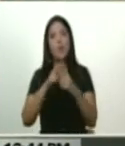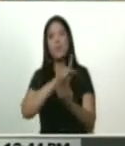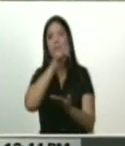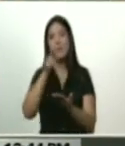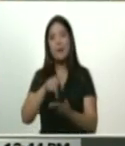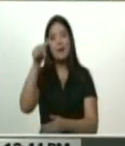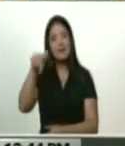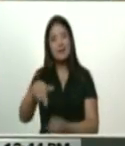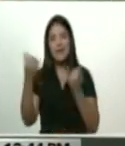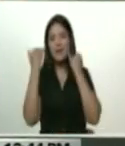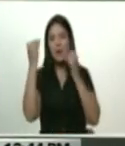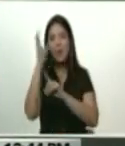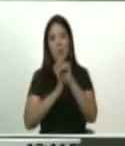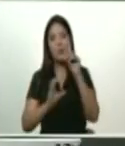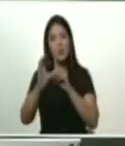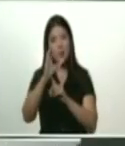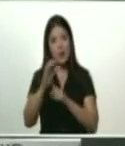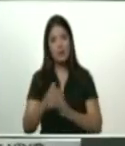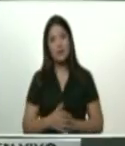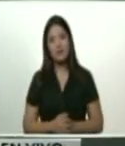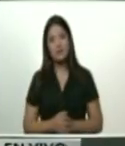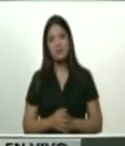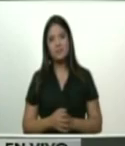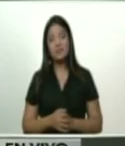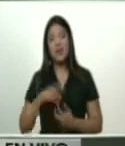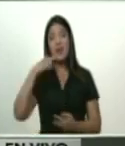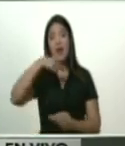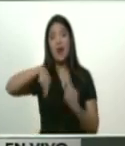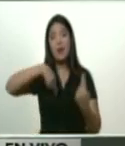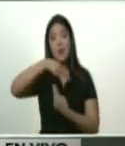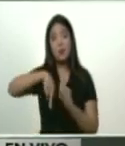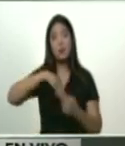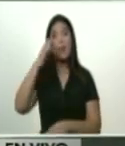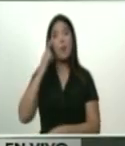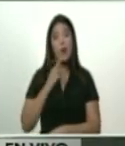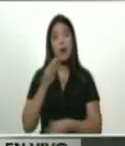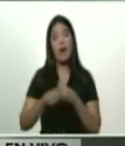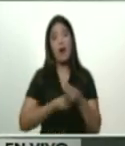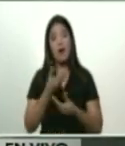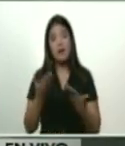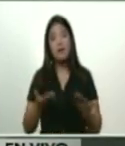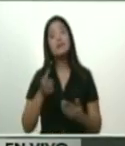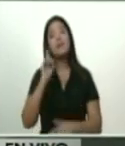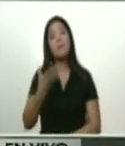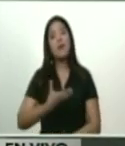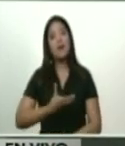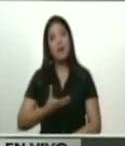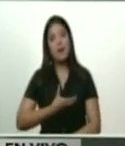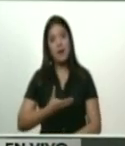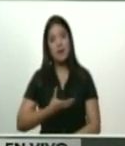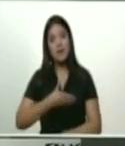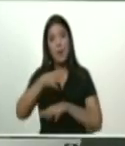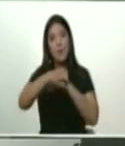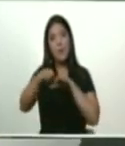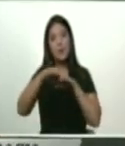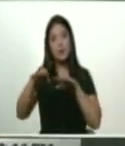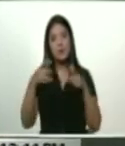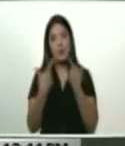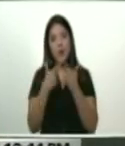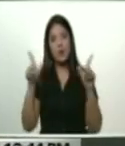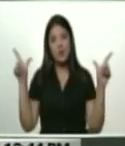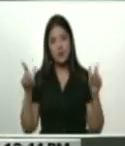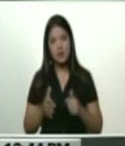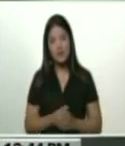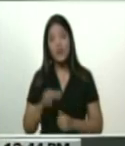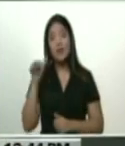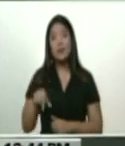esta iniciativa cultural que lleva adelante la Revolución Bolivariana y que lleva adelante la alcaldía del municipio Libertador. En